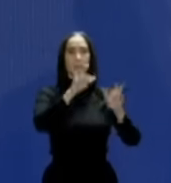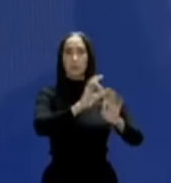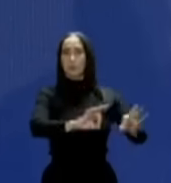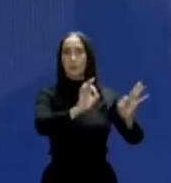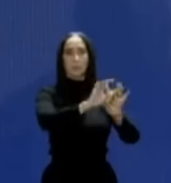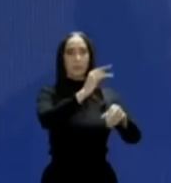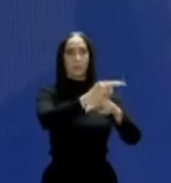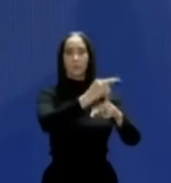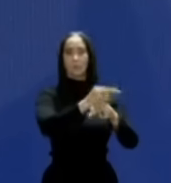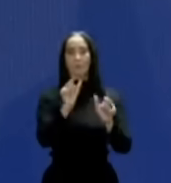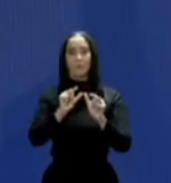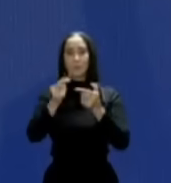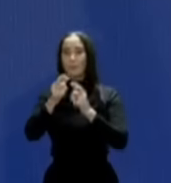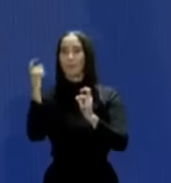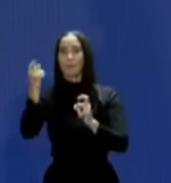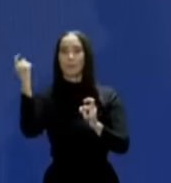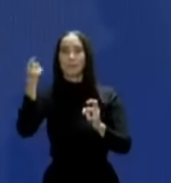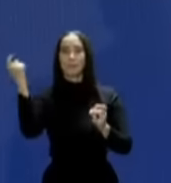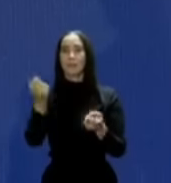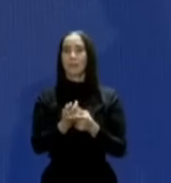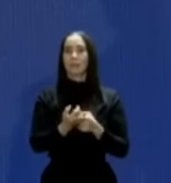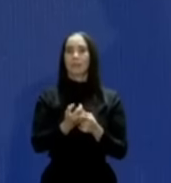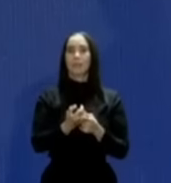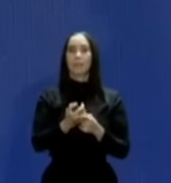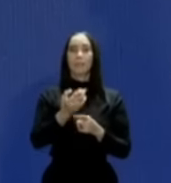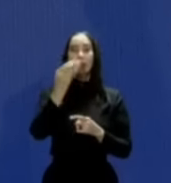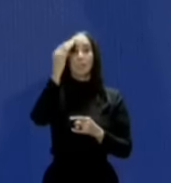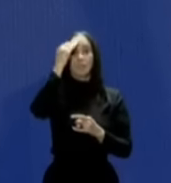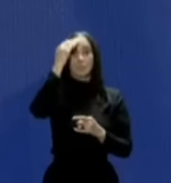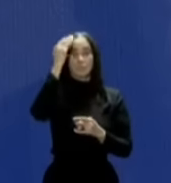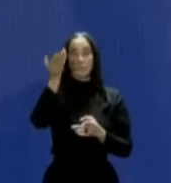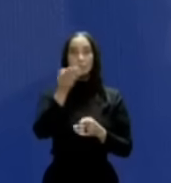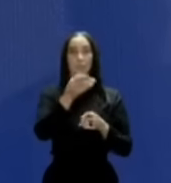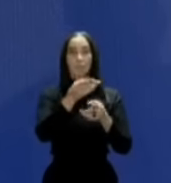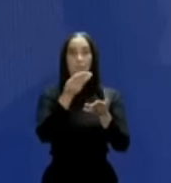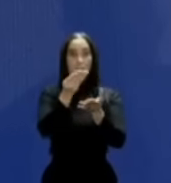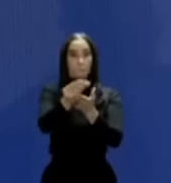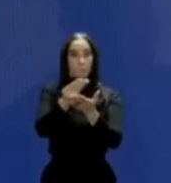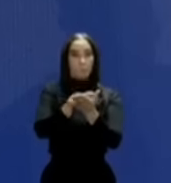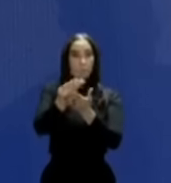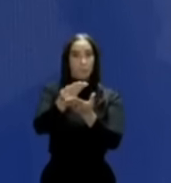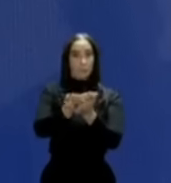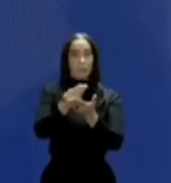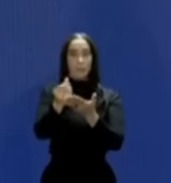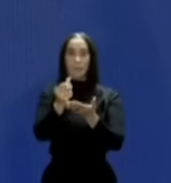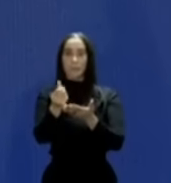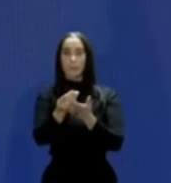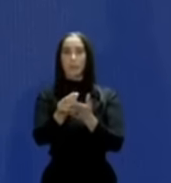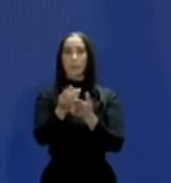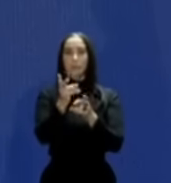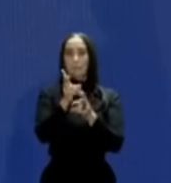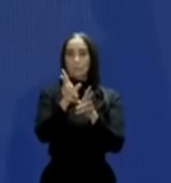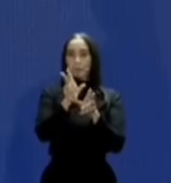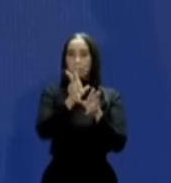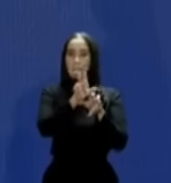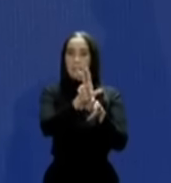grupos anarquistas que saben, incluso están tomando dinero de la diáspora,